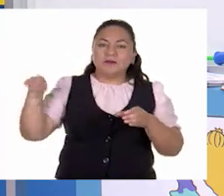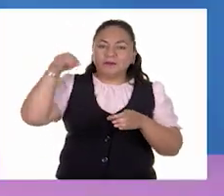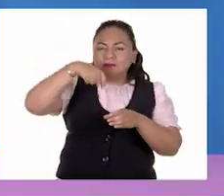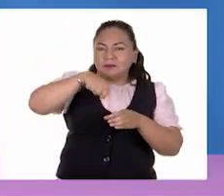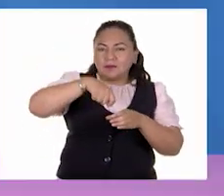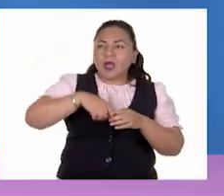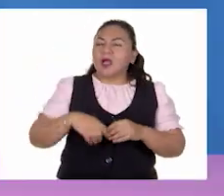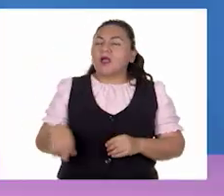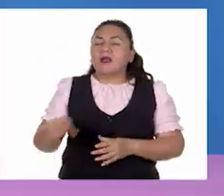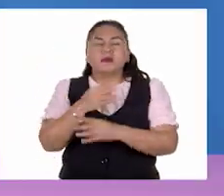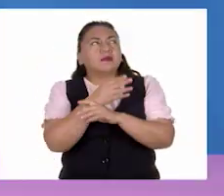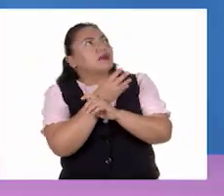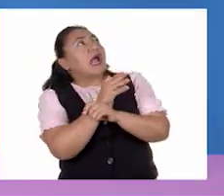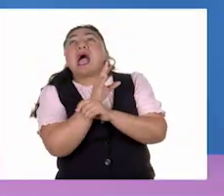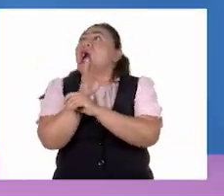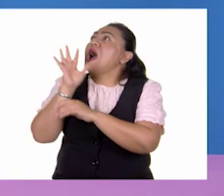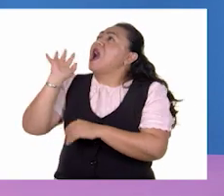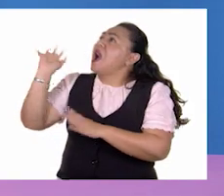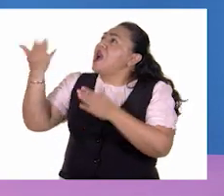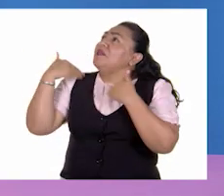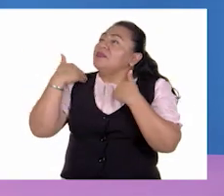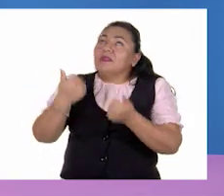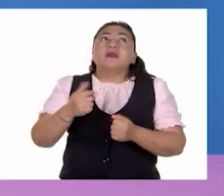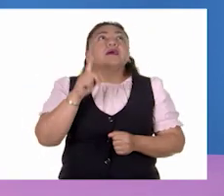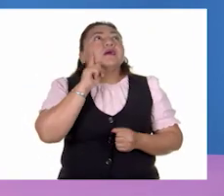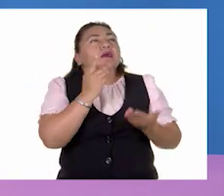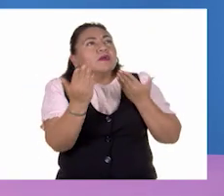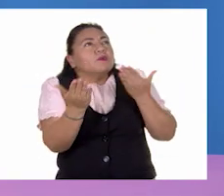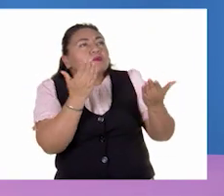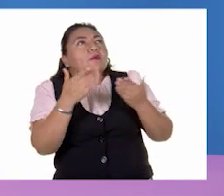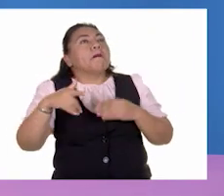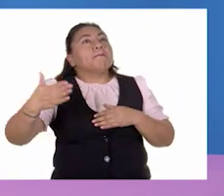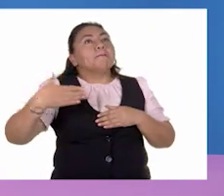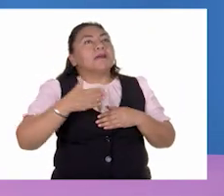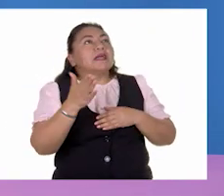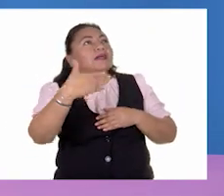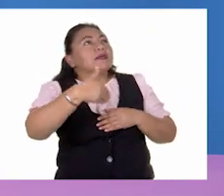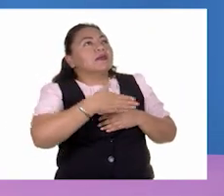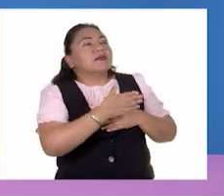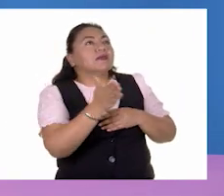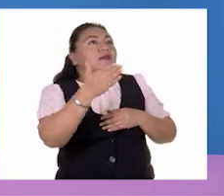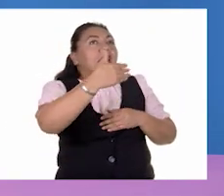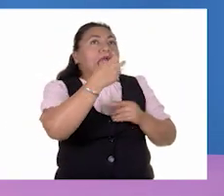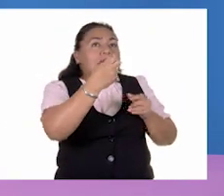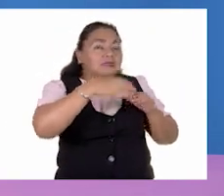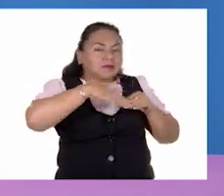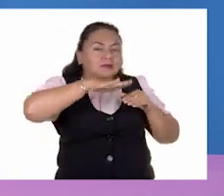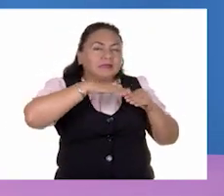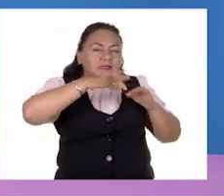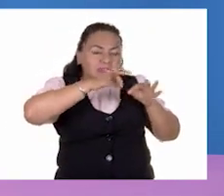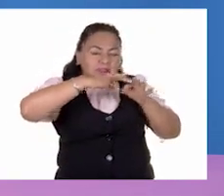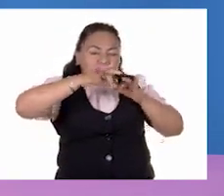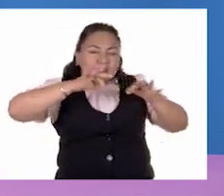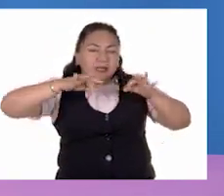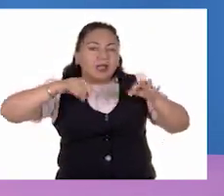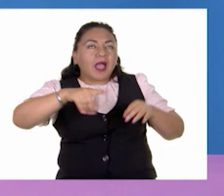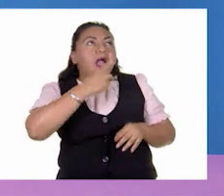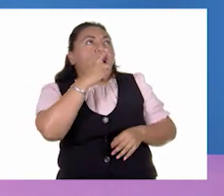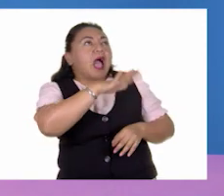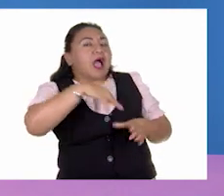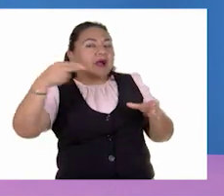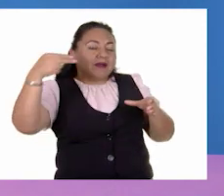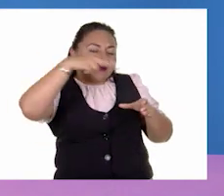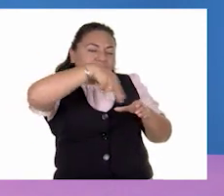Ya entendí. La poeta compara el movimiento de los peces con esas tiritas que describe